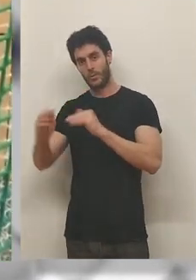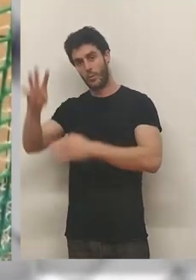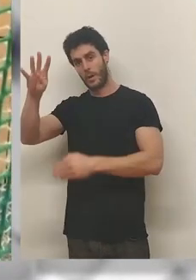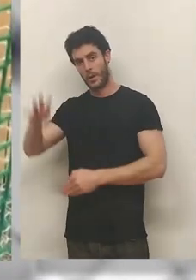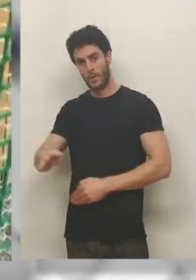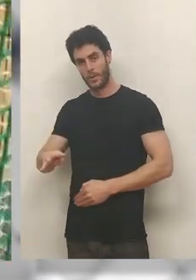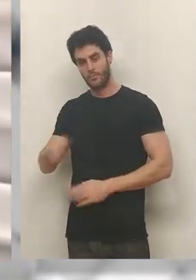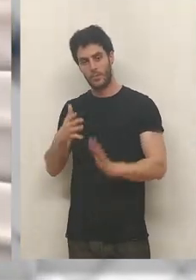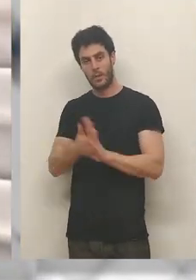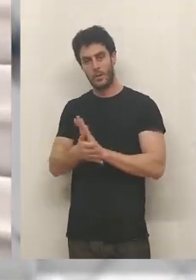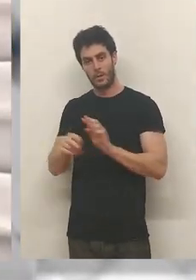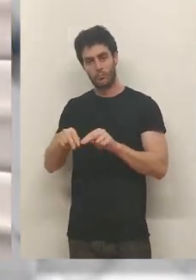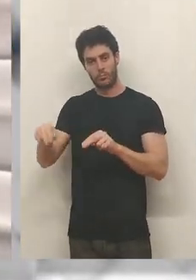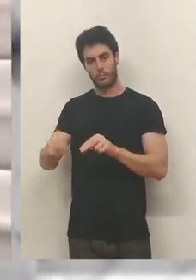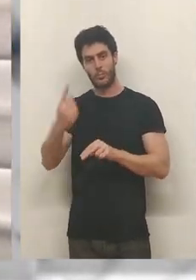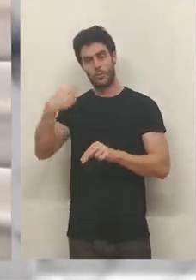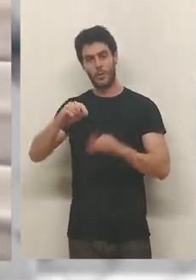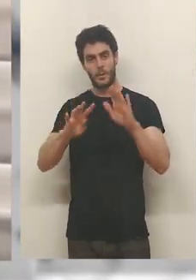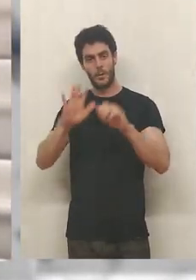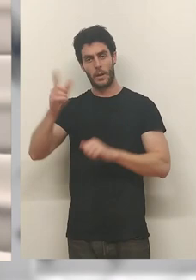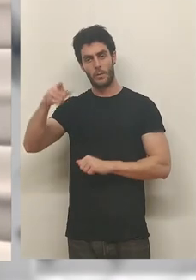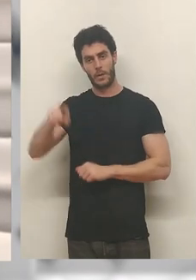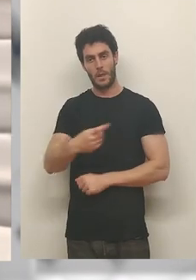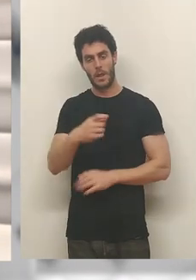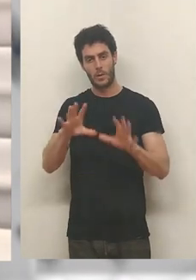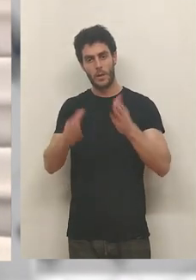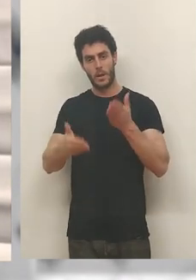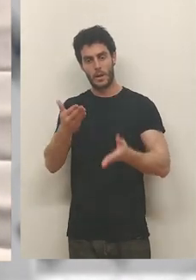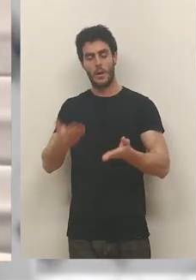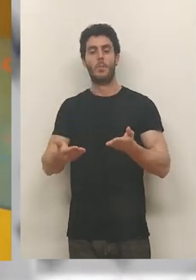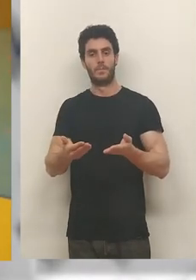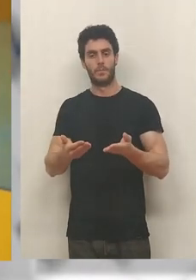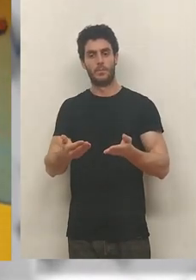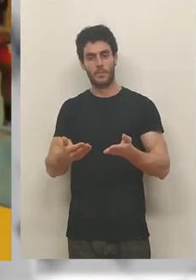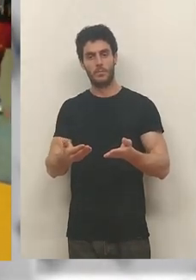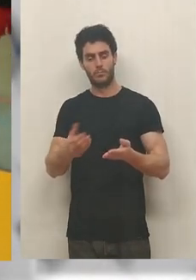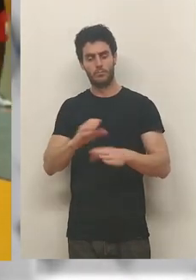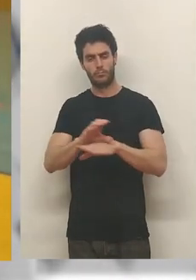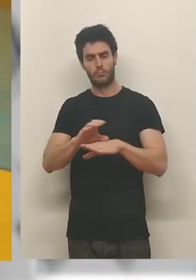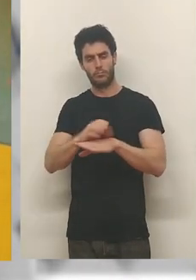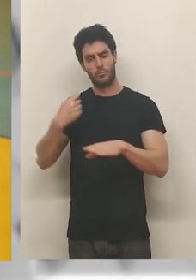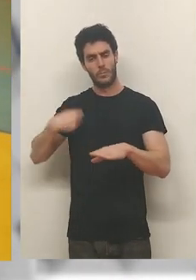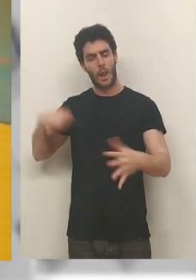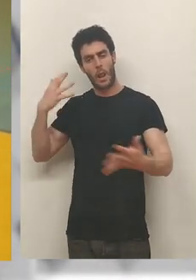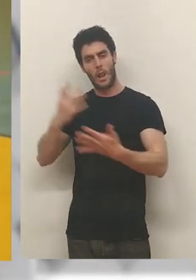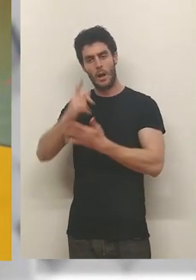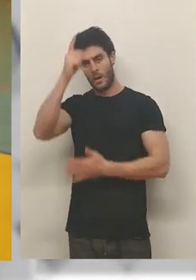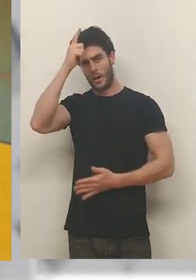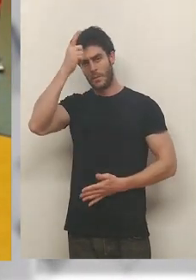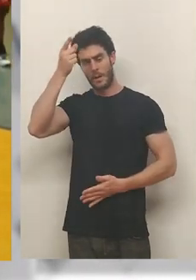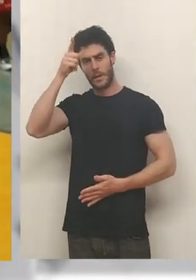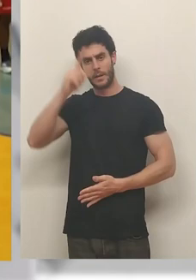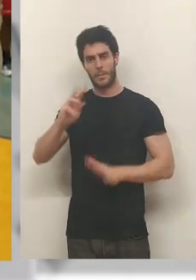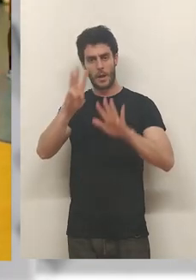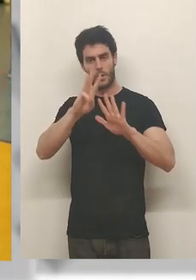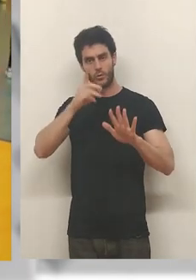cuyo futuro está ligado al Barcelona. Se trata de un pivote de 1,95 y 110 kilos de peso que ha desarrollado toda su carrera profesional en